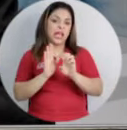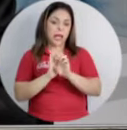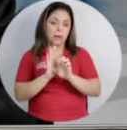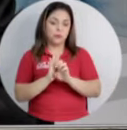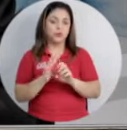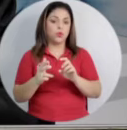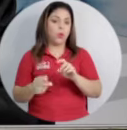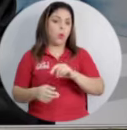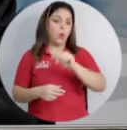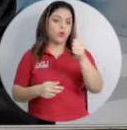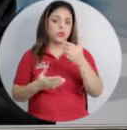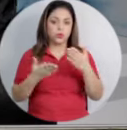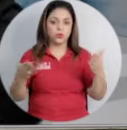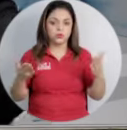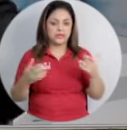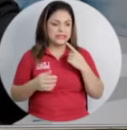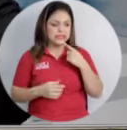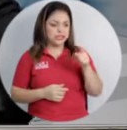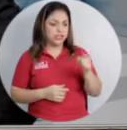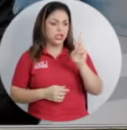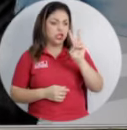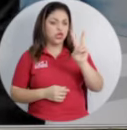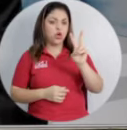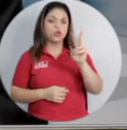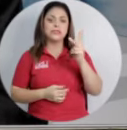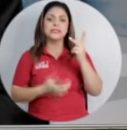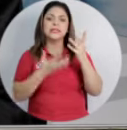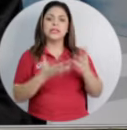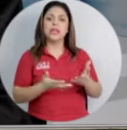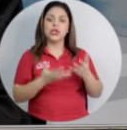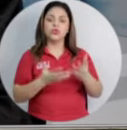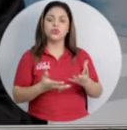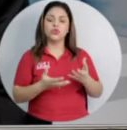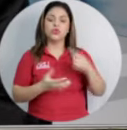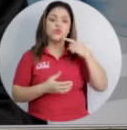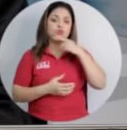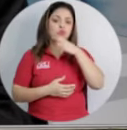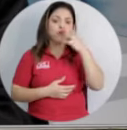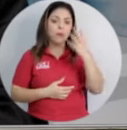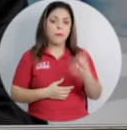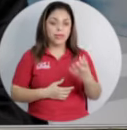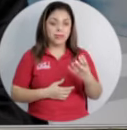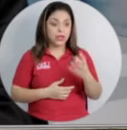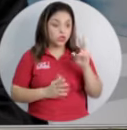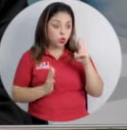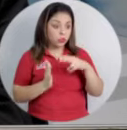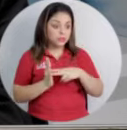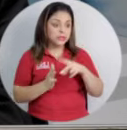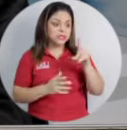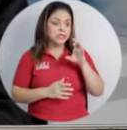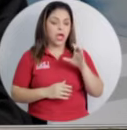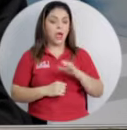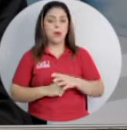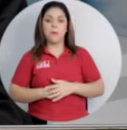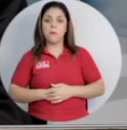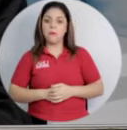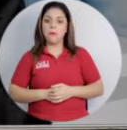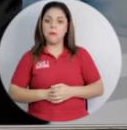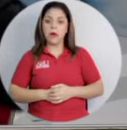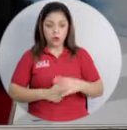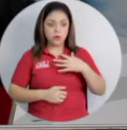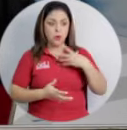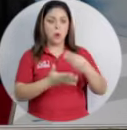de tomate a 1,100 colones. Se te pierde la mitad. La mitad porque